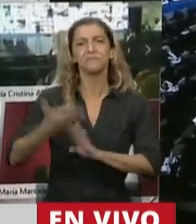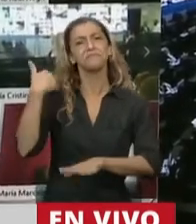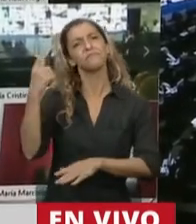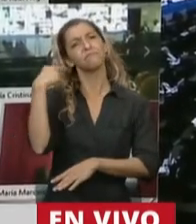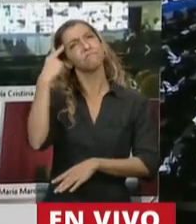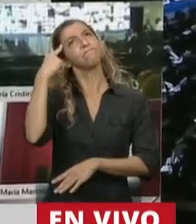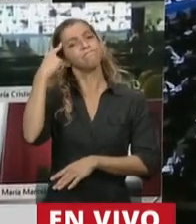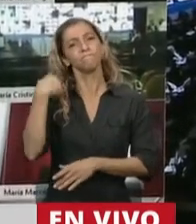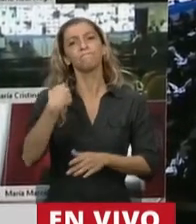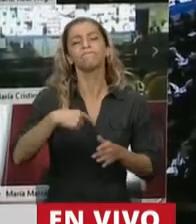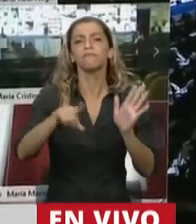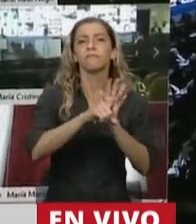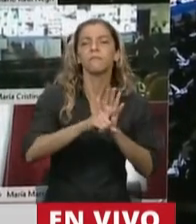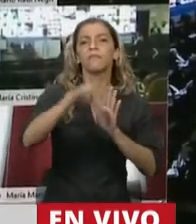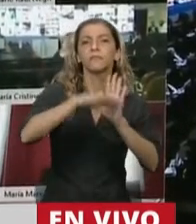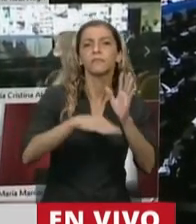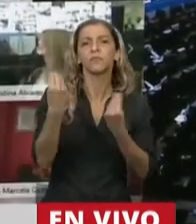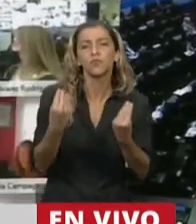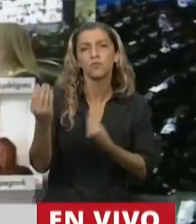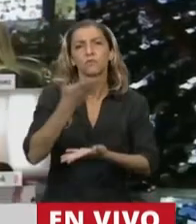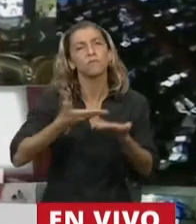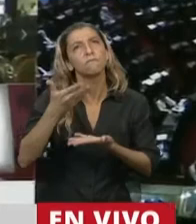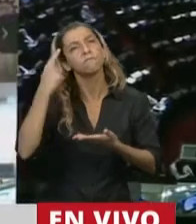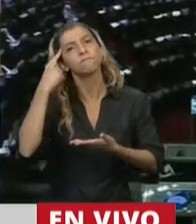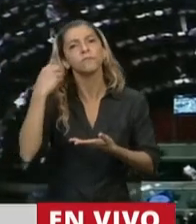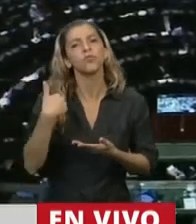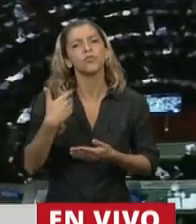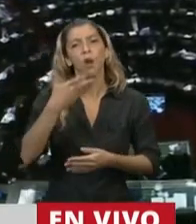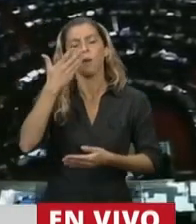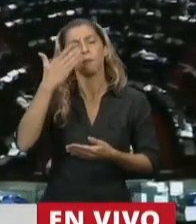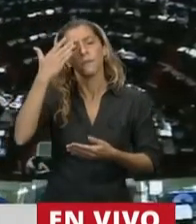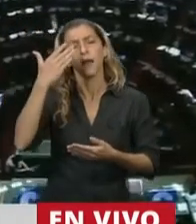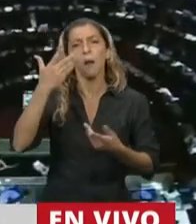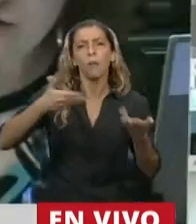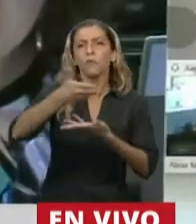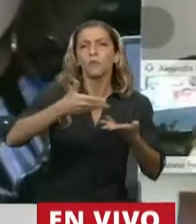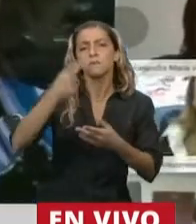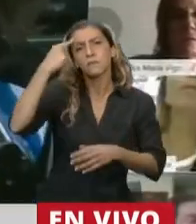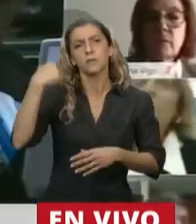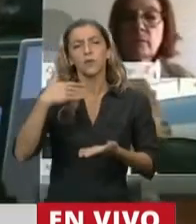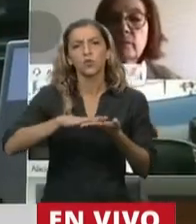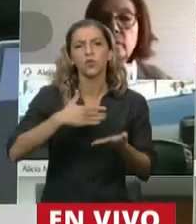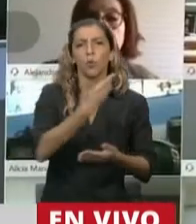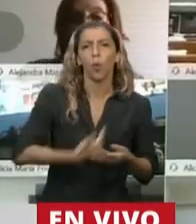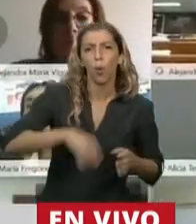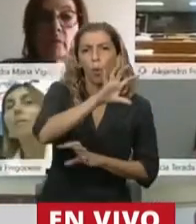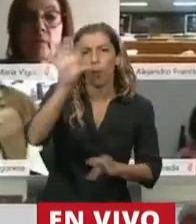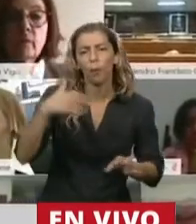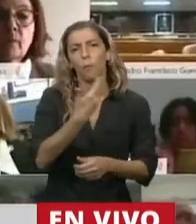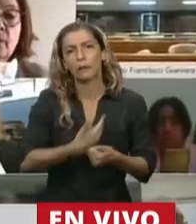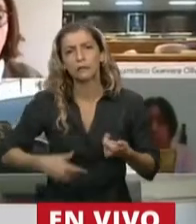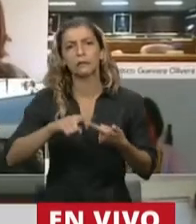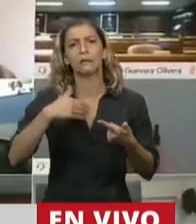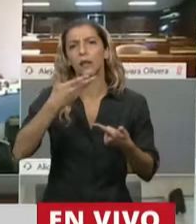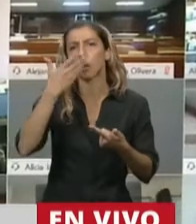de los intendentes, los gobernadores, el presidente, cuando se arman los hospitales modulares de emergencia, que nos muestran la enorme